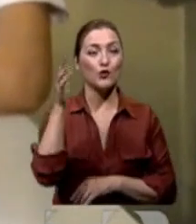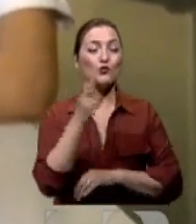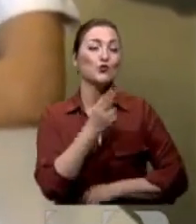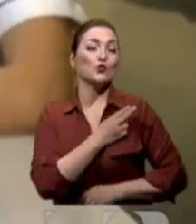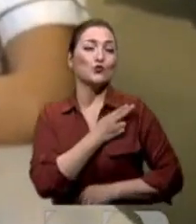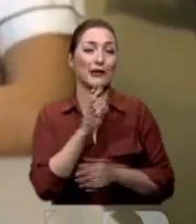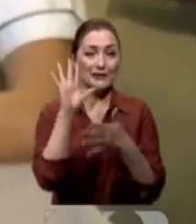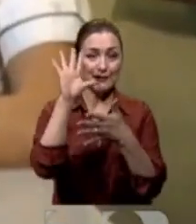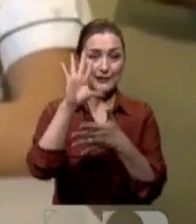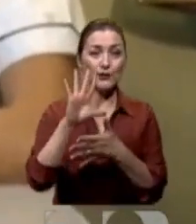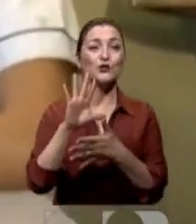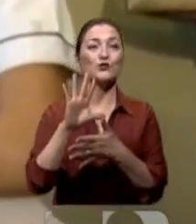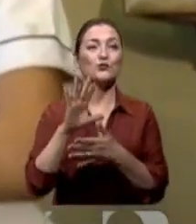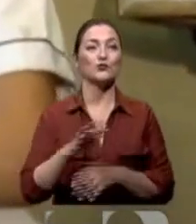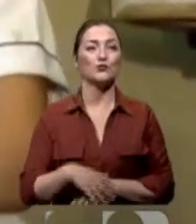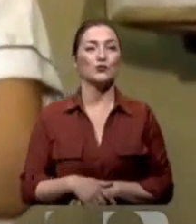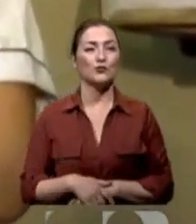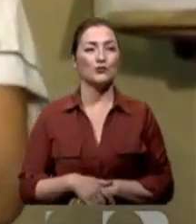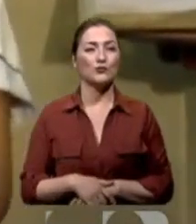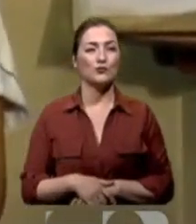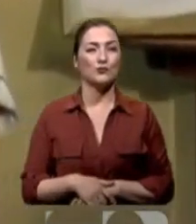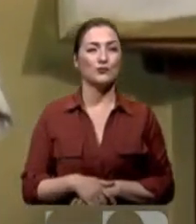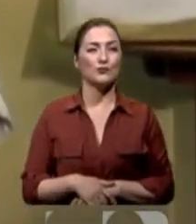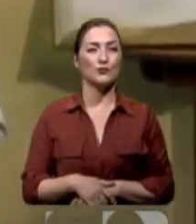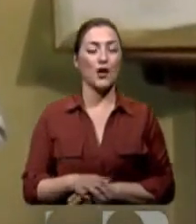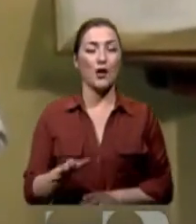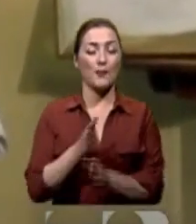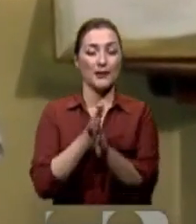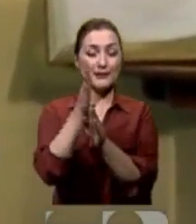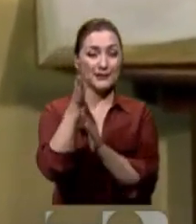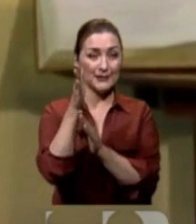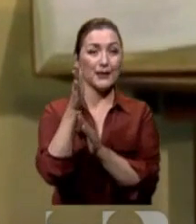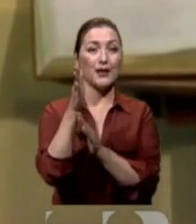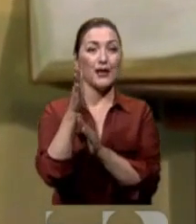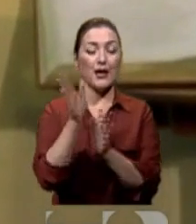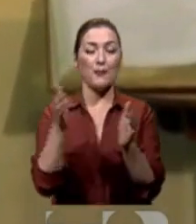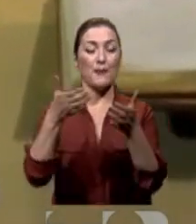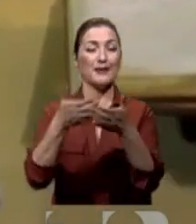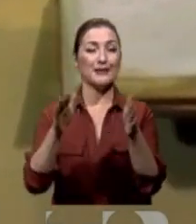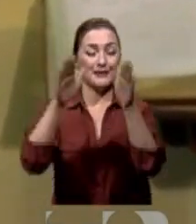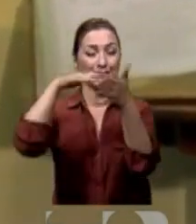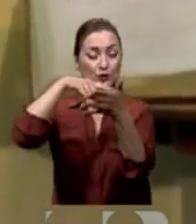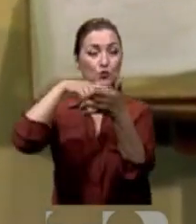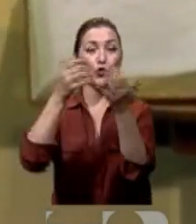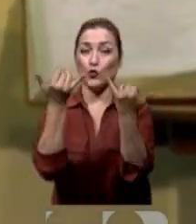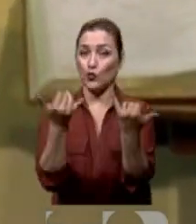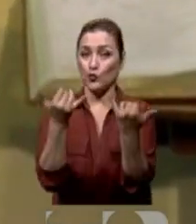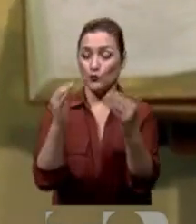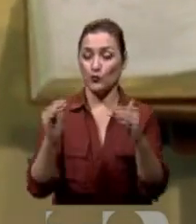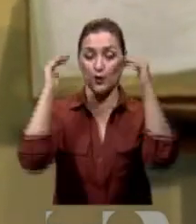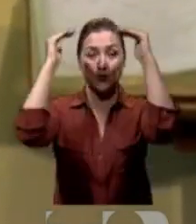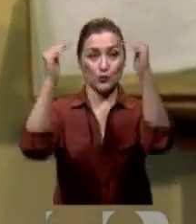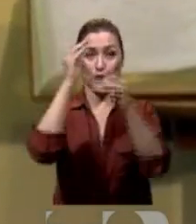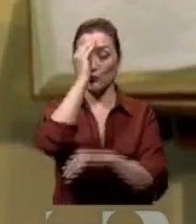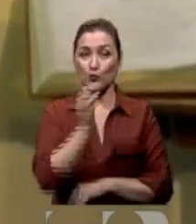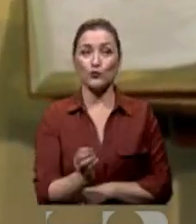Universidad de las Américas, tiene también una especialidad en pastelería, en barismo, está estudiando actualmente también una maestría. Muy